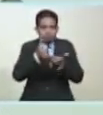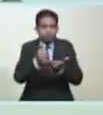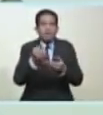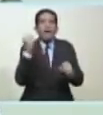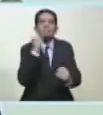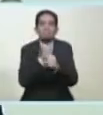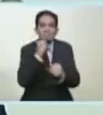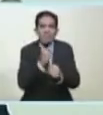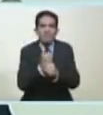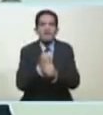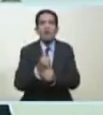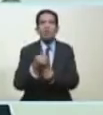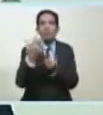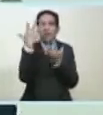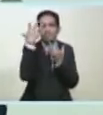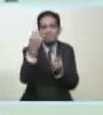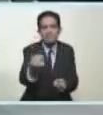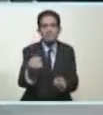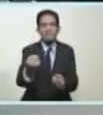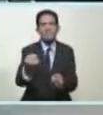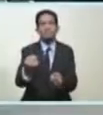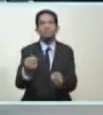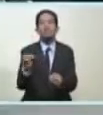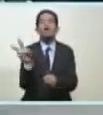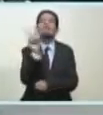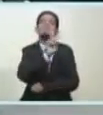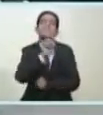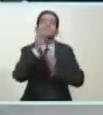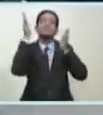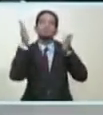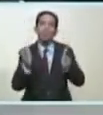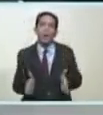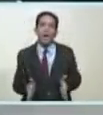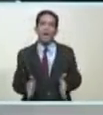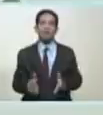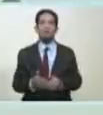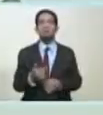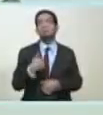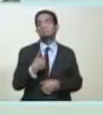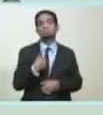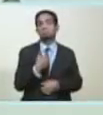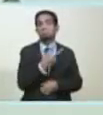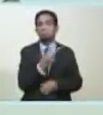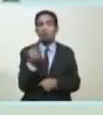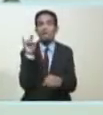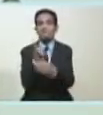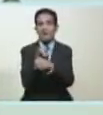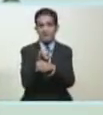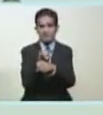para el entendimiento, como venezolanos, como venezolanas. Yo no les voy a fallar.